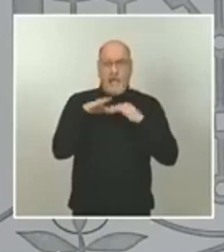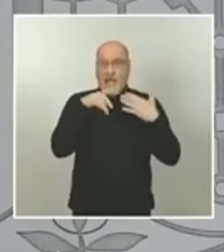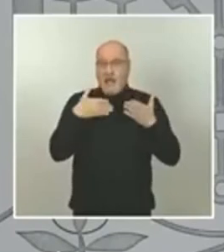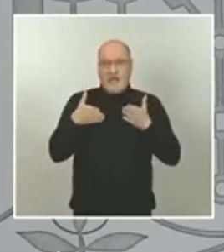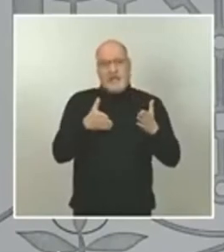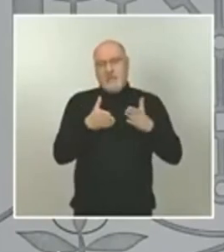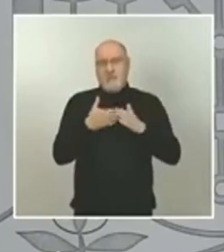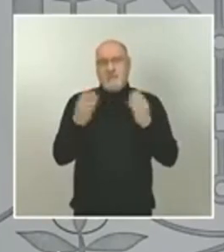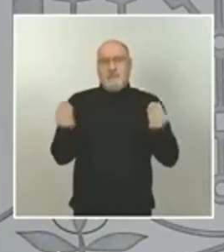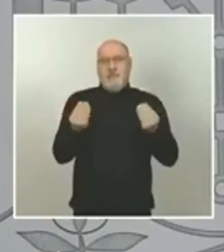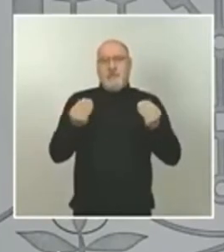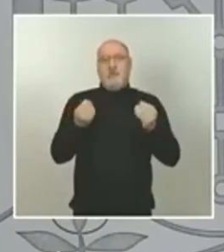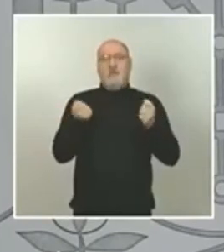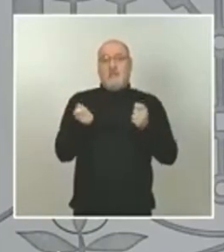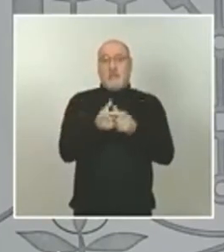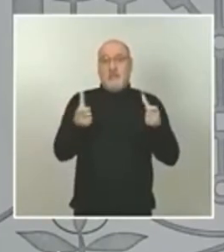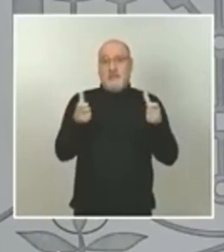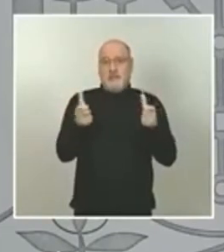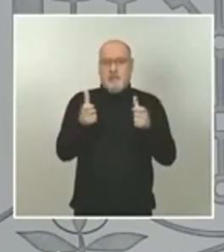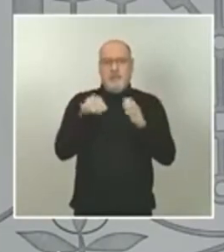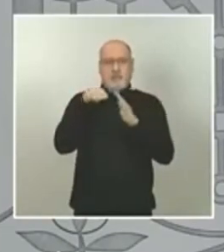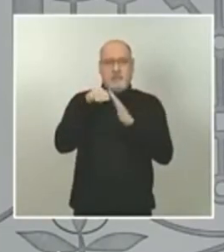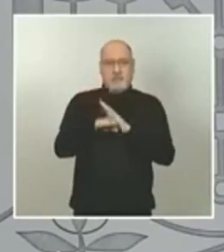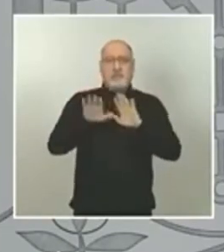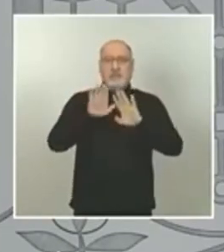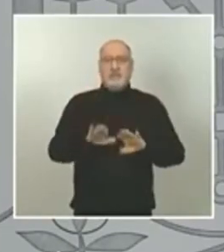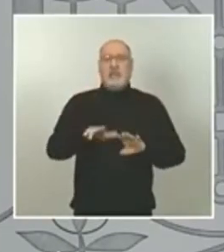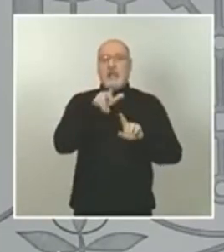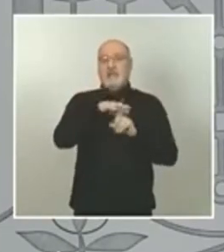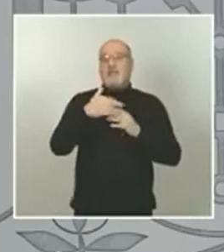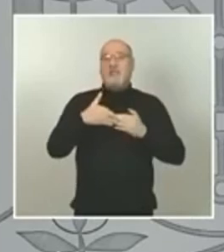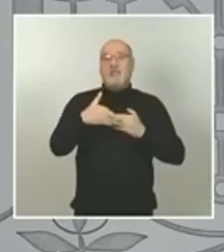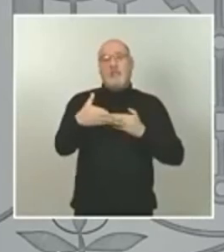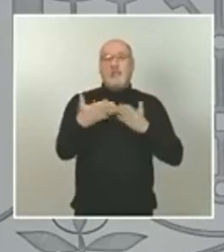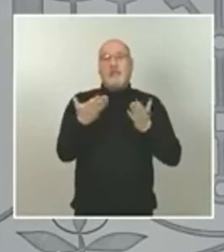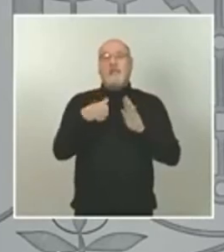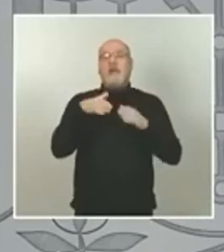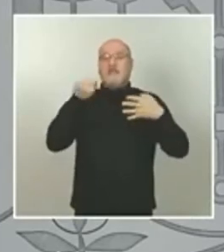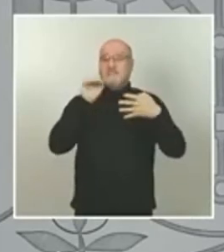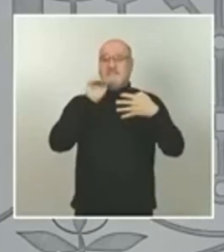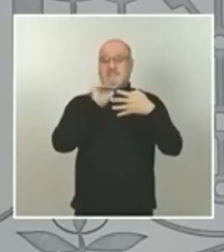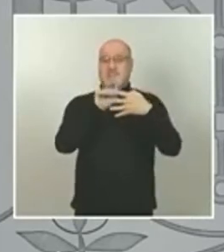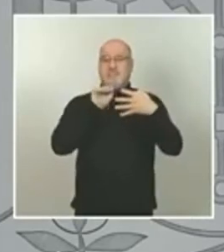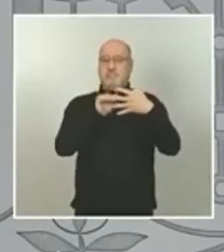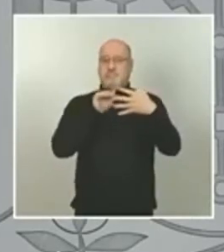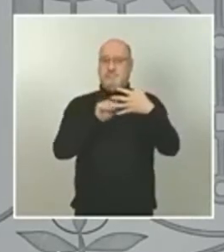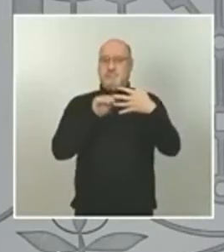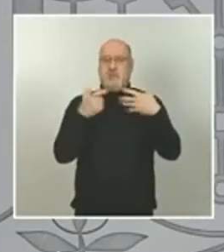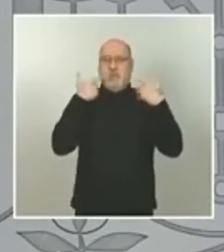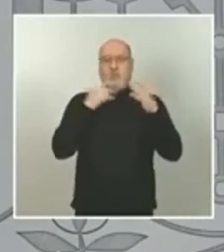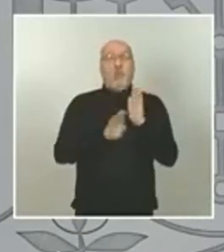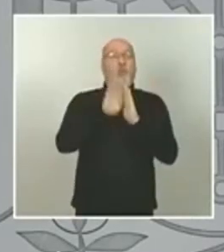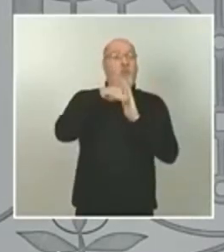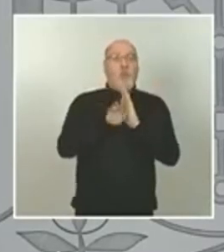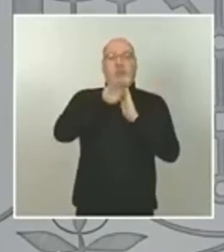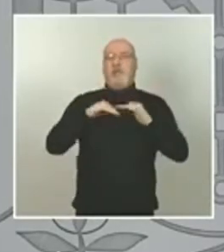ralentizado el descenso y empezamos a entrar en una zona cada vez más valle, digamos cada vez menos acentuado esa curva